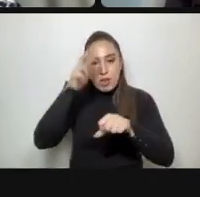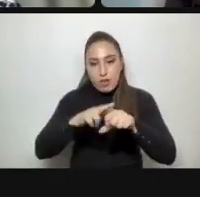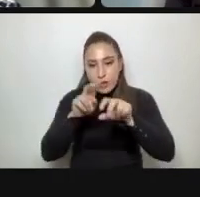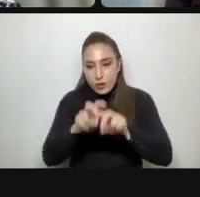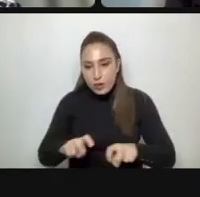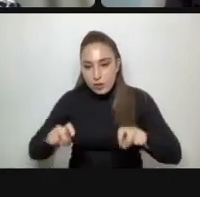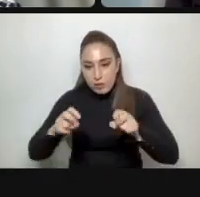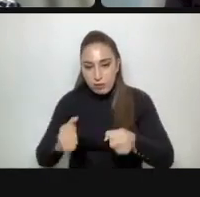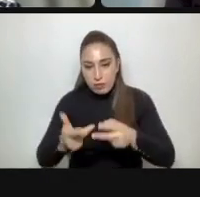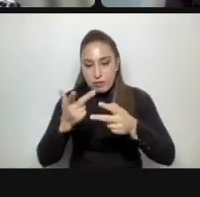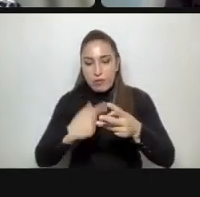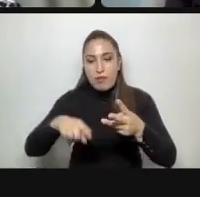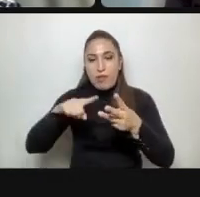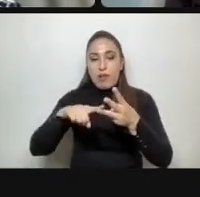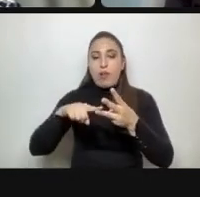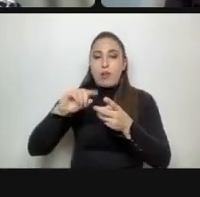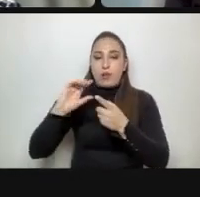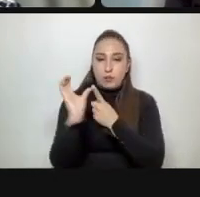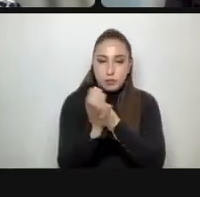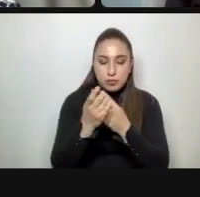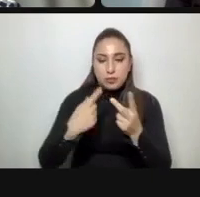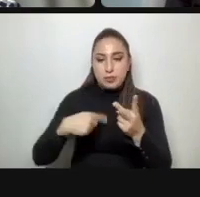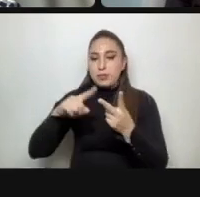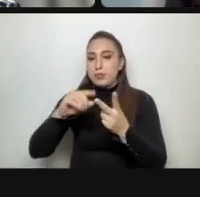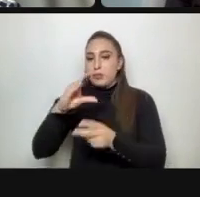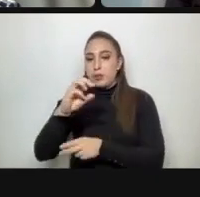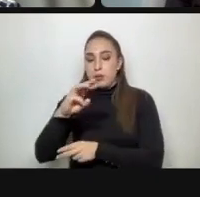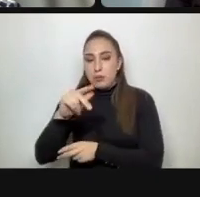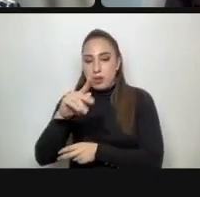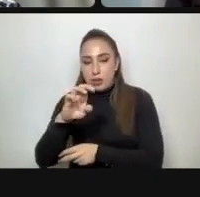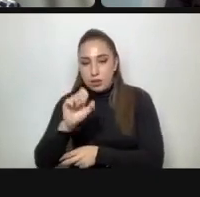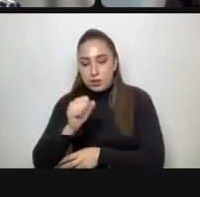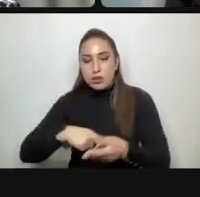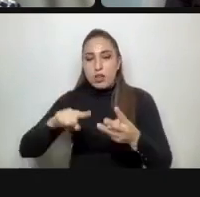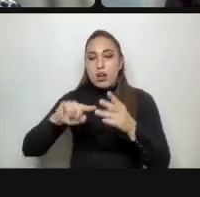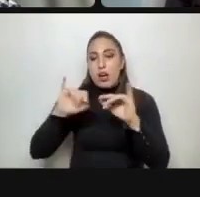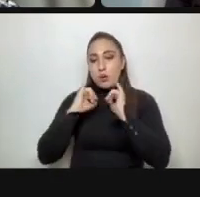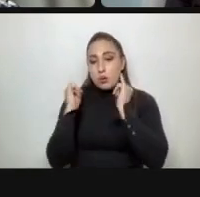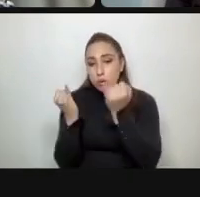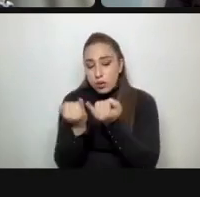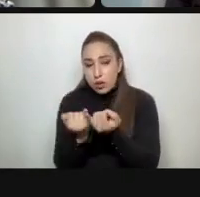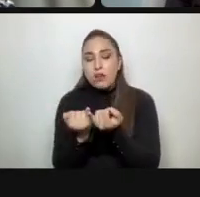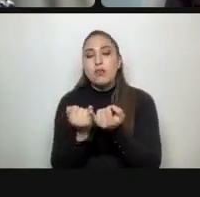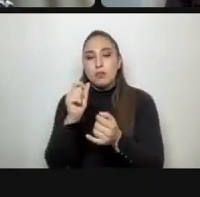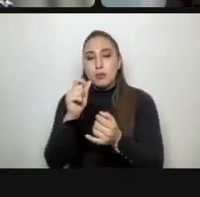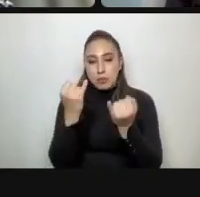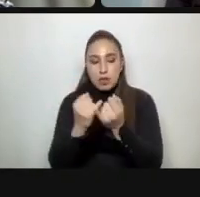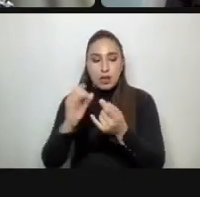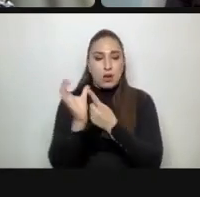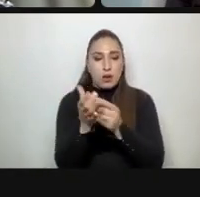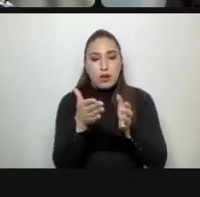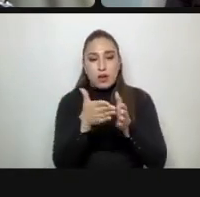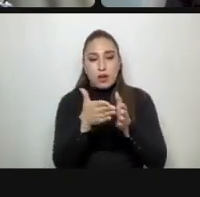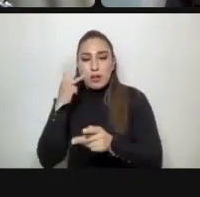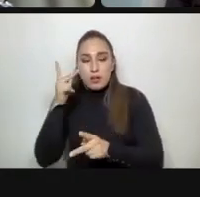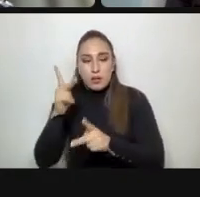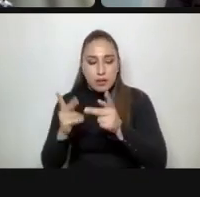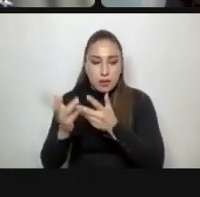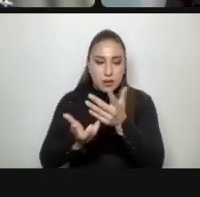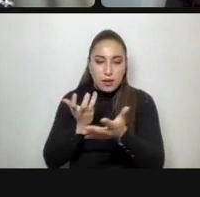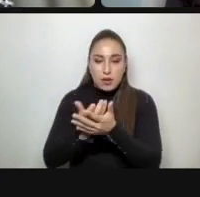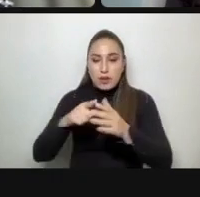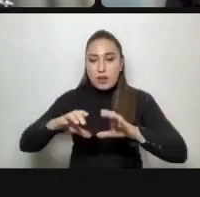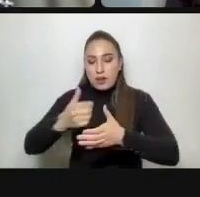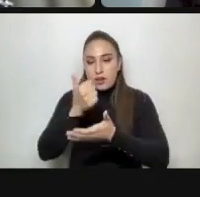directiva, junta, conferencia, comisiones, comité y de la Comisión Permanente del Congreso de la Ciudad